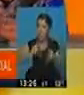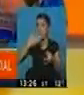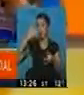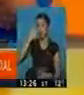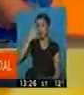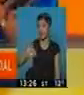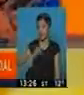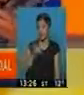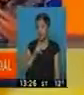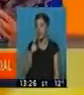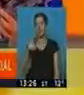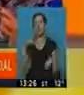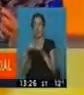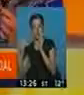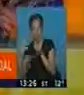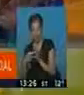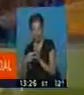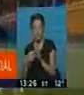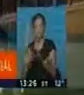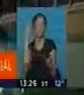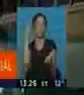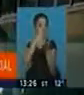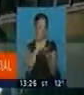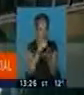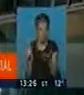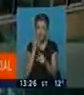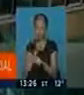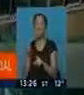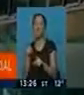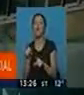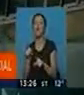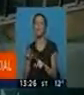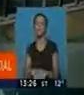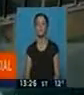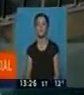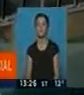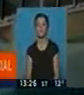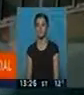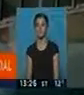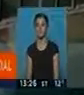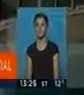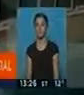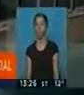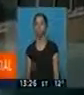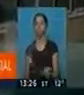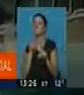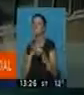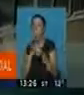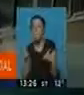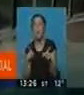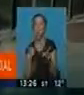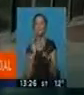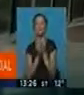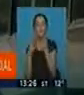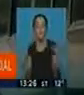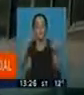Es decir, no ha ratificado el arancel externo. Venezuela no tiene movilidad de ser, no tiene una movilidad absoluta en términos de